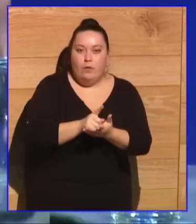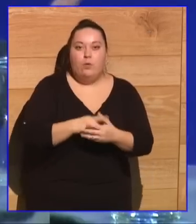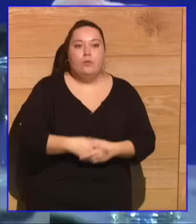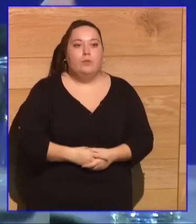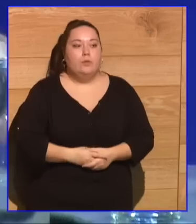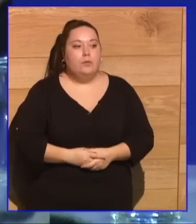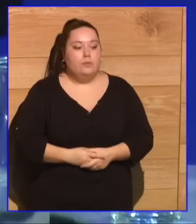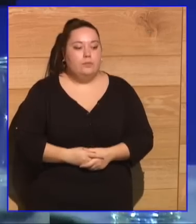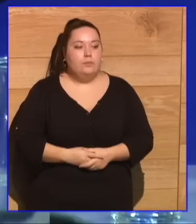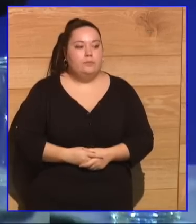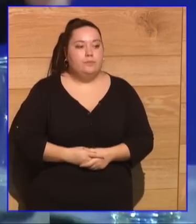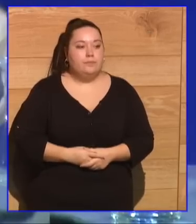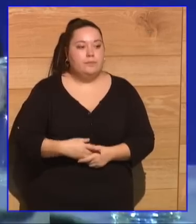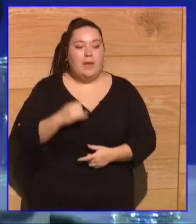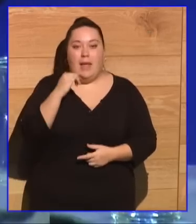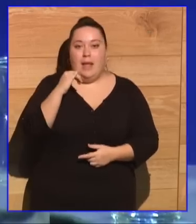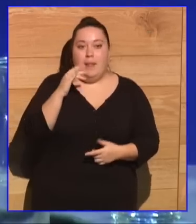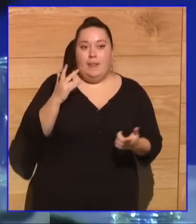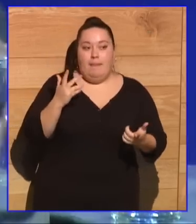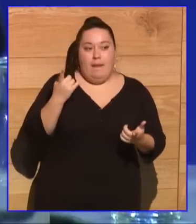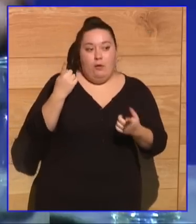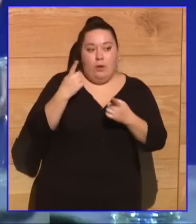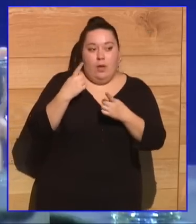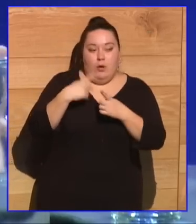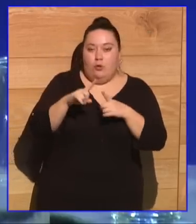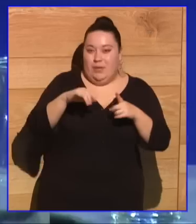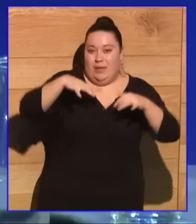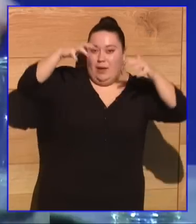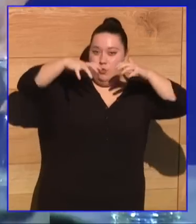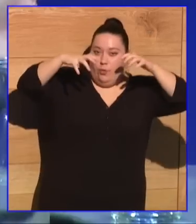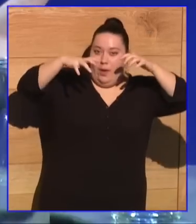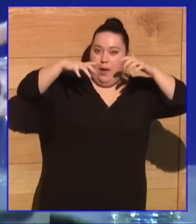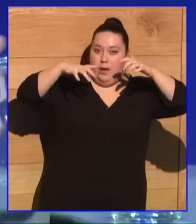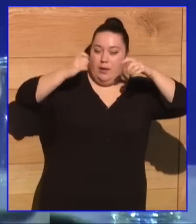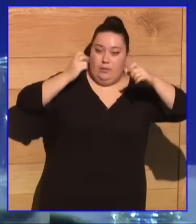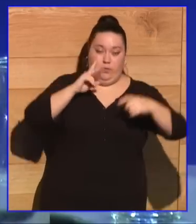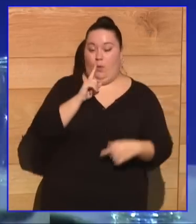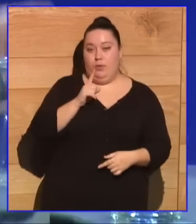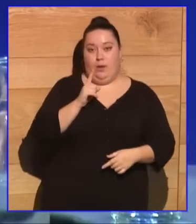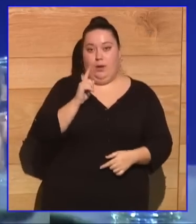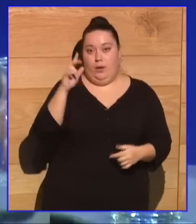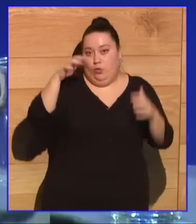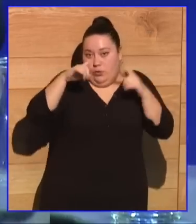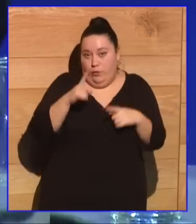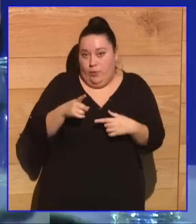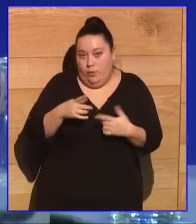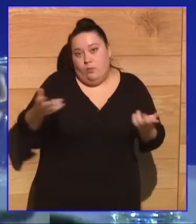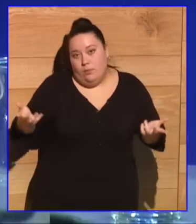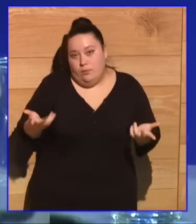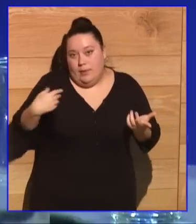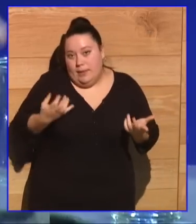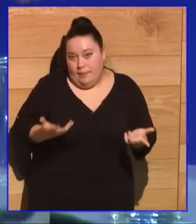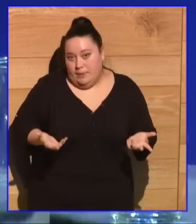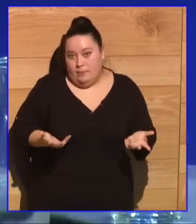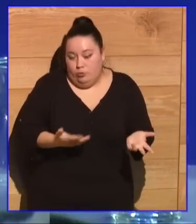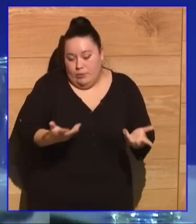a Jim Hammond y Willem Dafoe, después de una cosa, o sea, hacer una escena bajo la lluvia, que te das cuenta que no está lloviendo, que dice, bueno, está lloviendo, pues ya, ¿qué lo vamos a hacer? Hay que Ya, rodar bajo la lluvia.